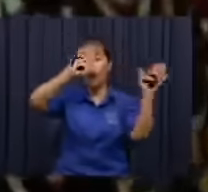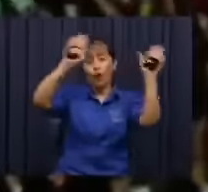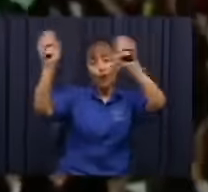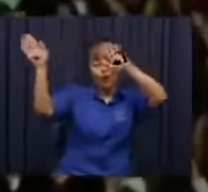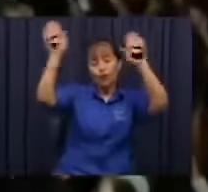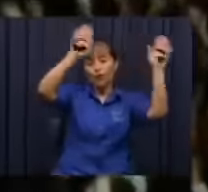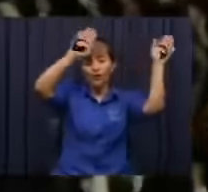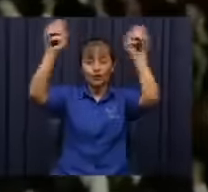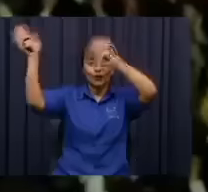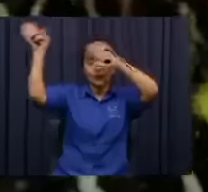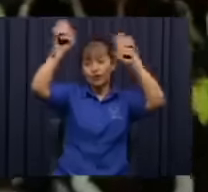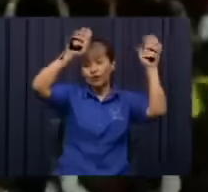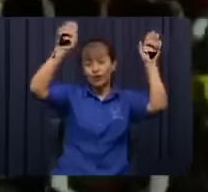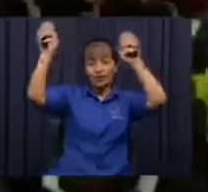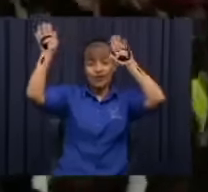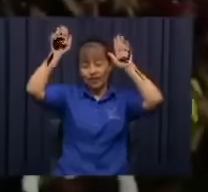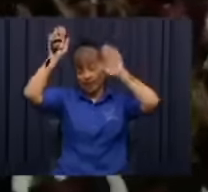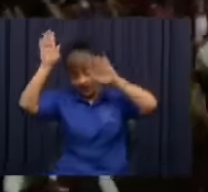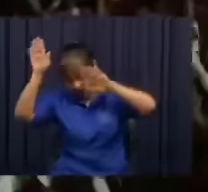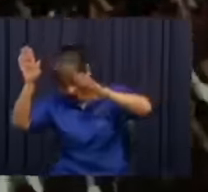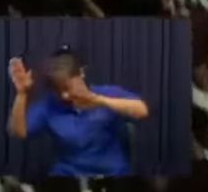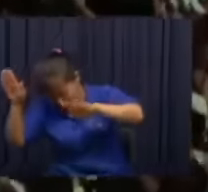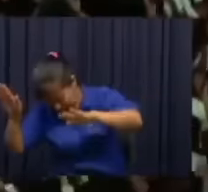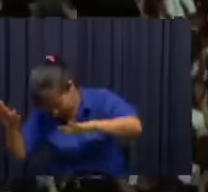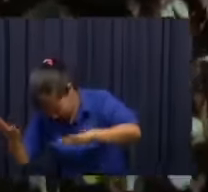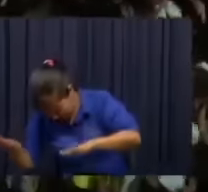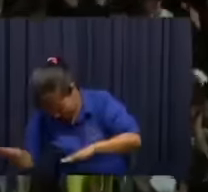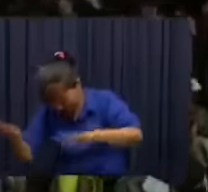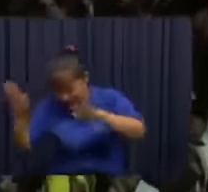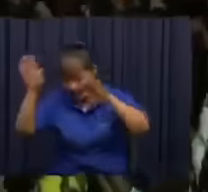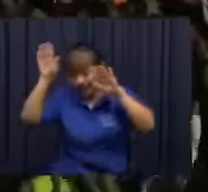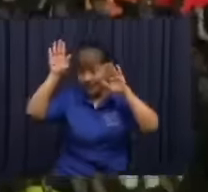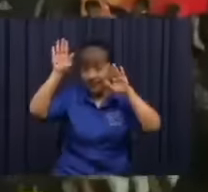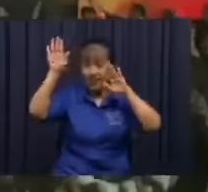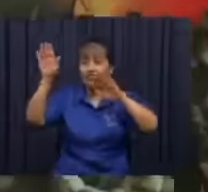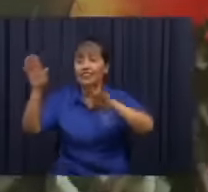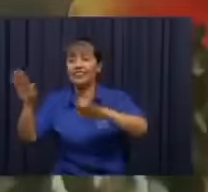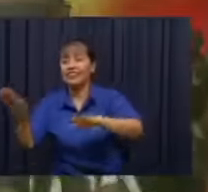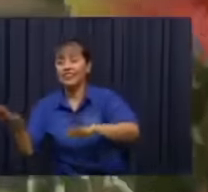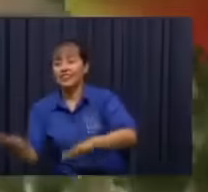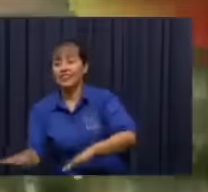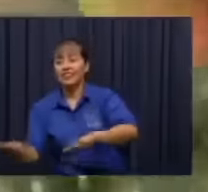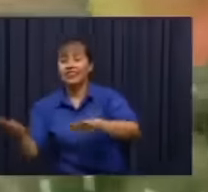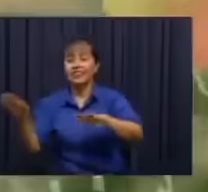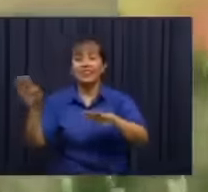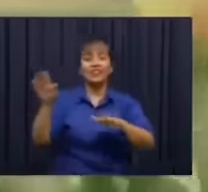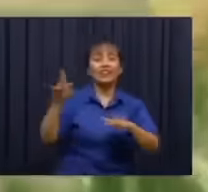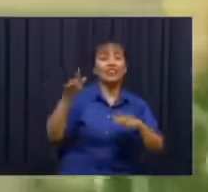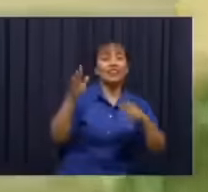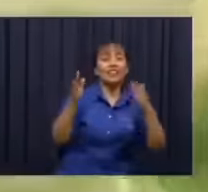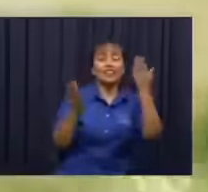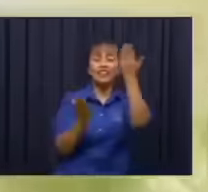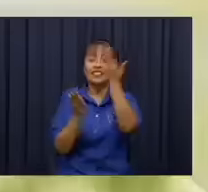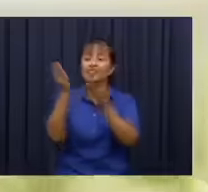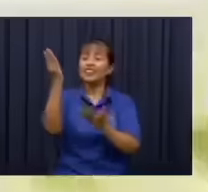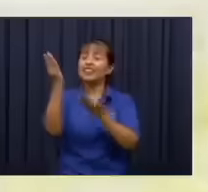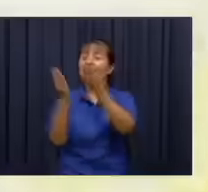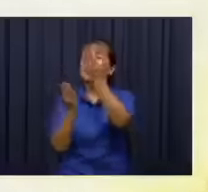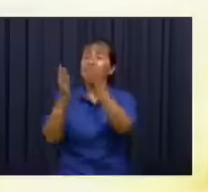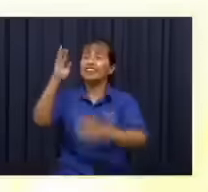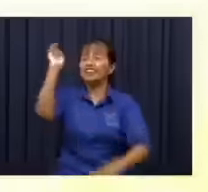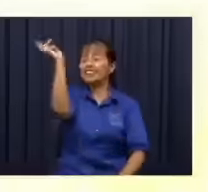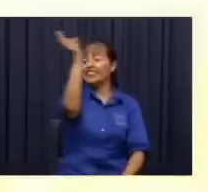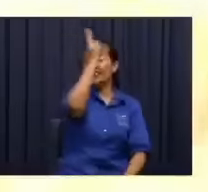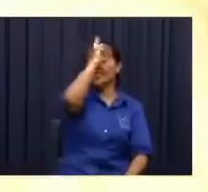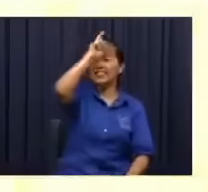tengo mis manos llenas de adoración para servir al Rey, servir al Rey